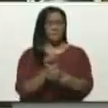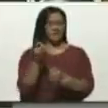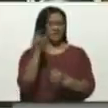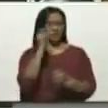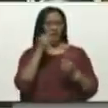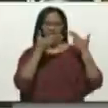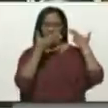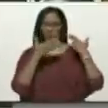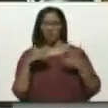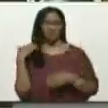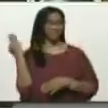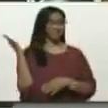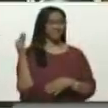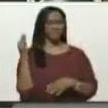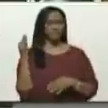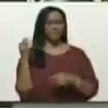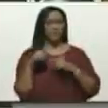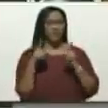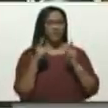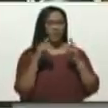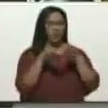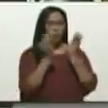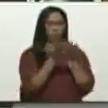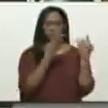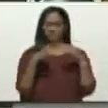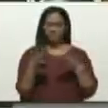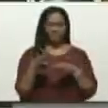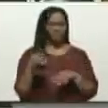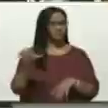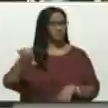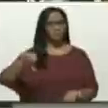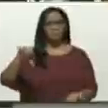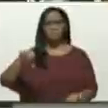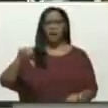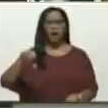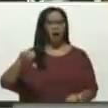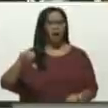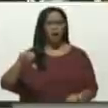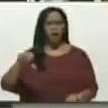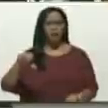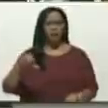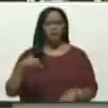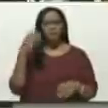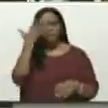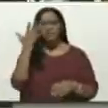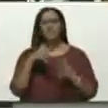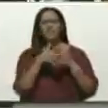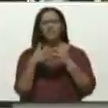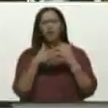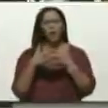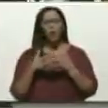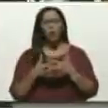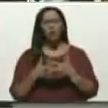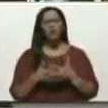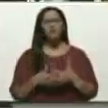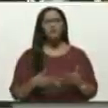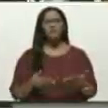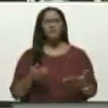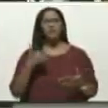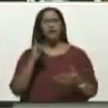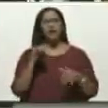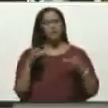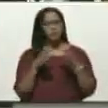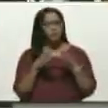secuestrado, pero ha quedado muy mal en el mundo, una muestra de debilidad. Pareciera que en Estados Unidos hay un